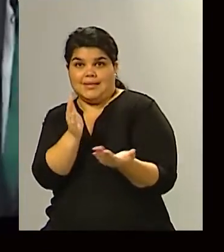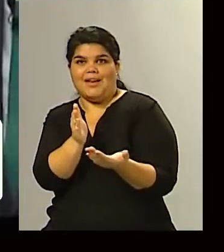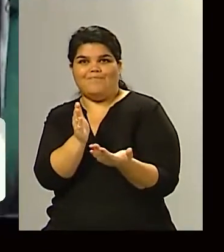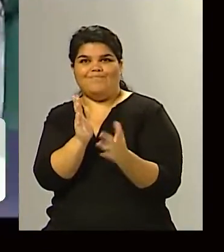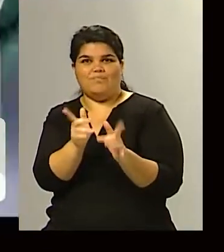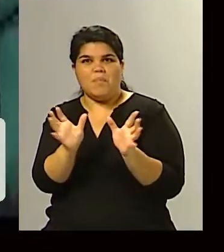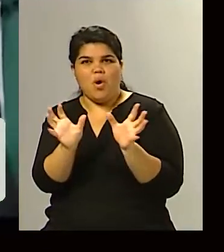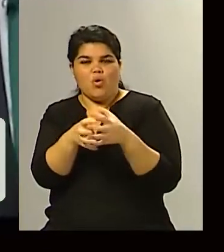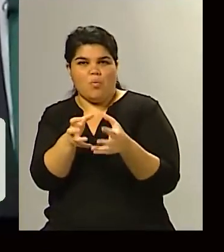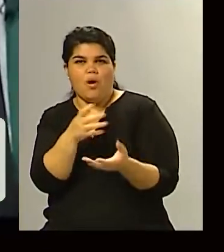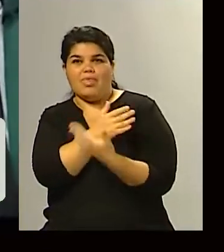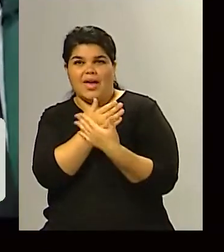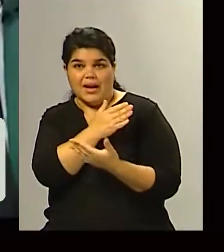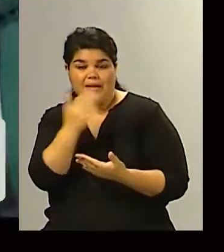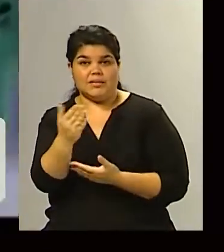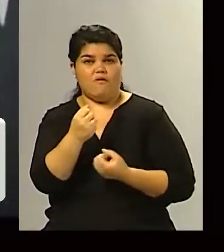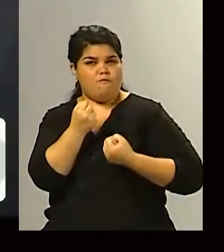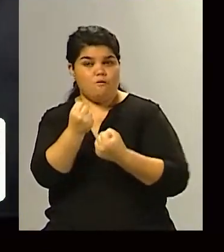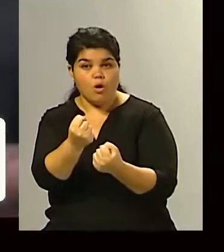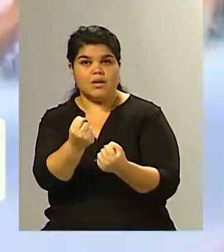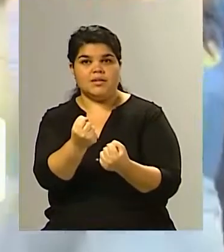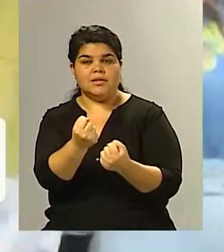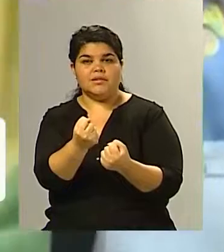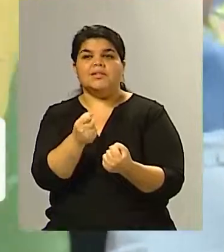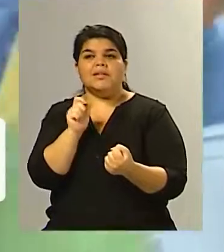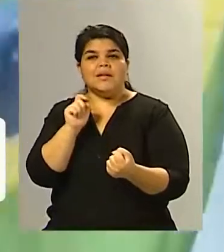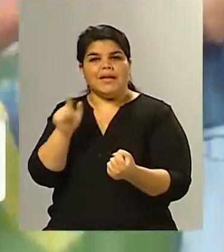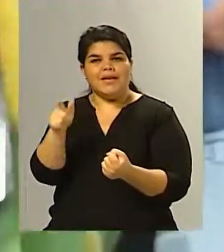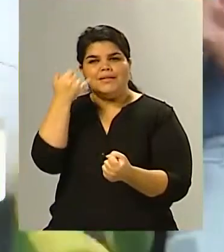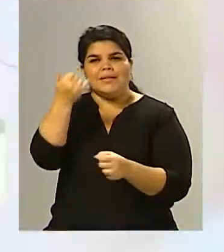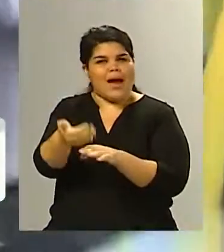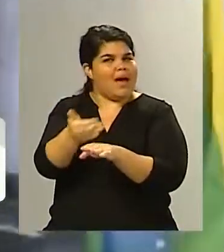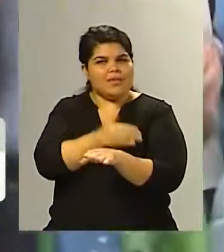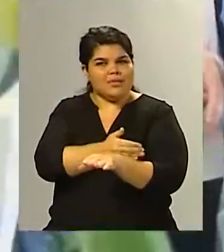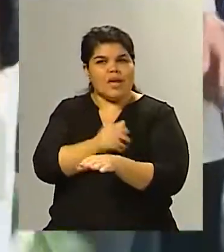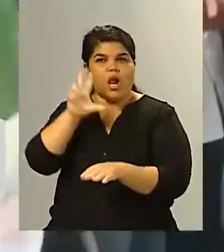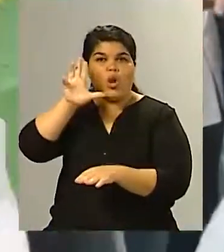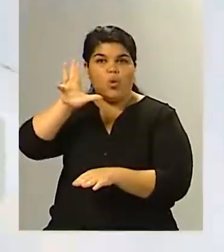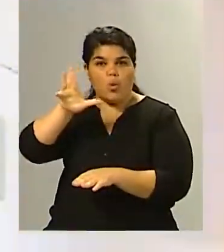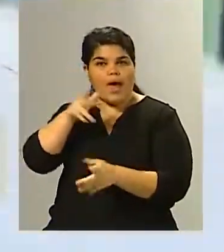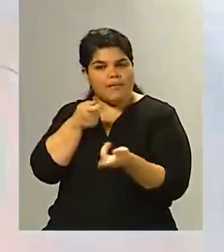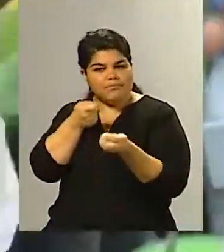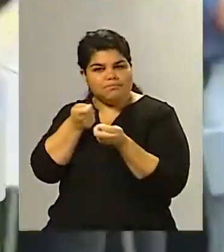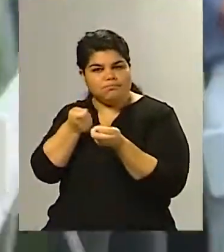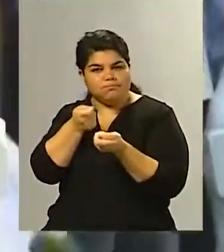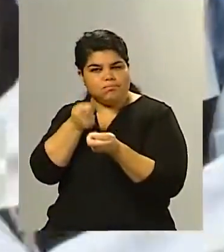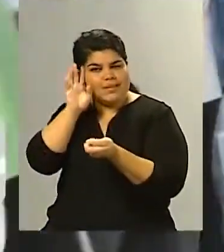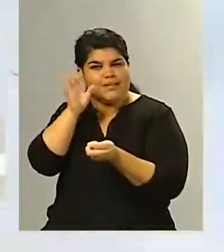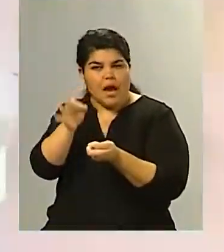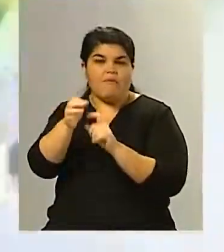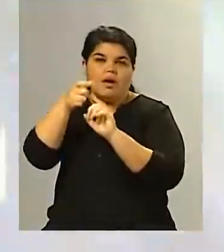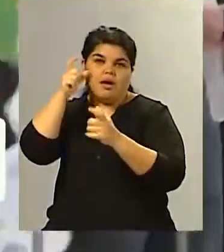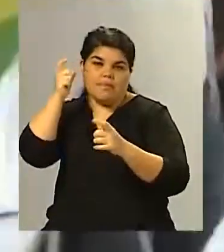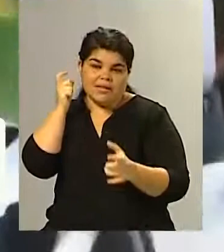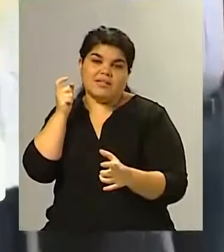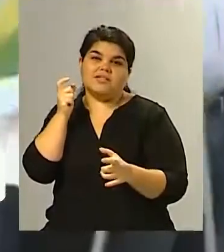muy bien y también tenía parceros, como se le dice, o gente para negociar con mucha experiencia, como ser quien